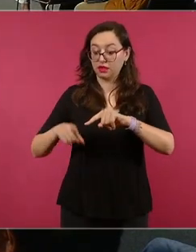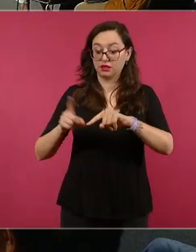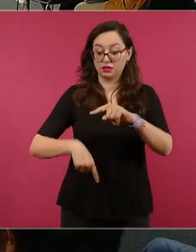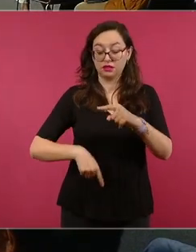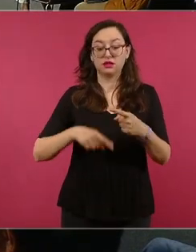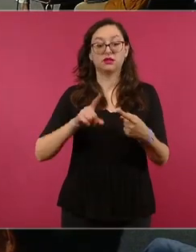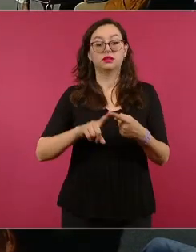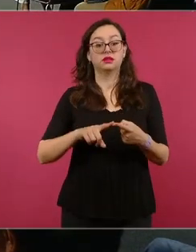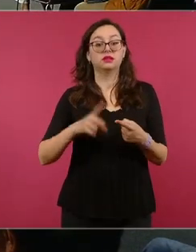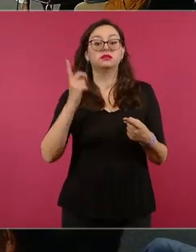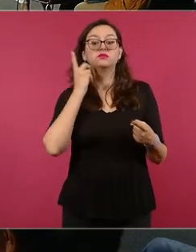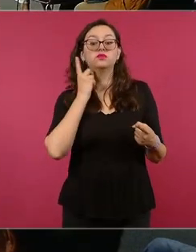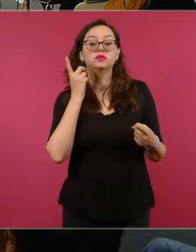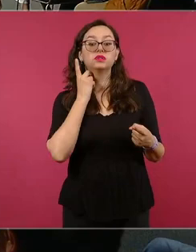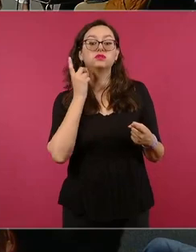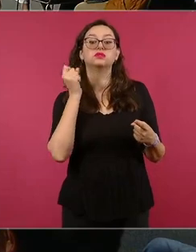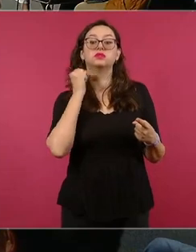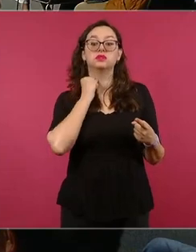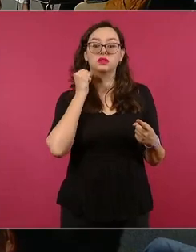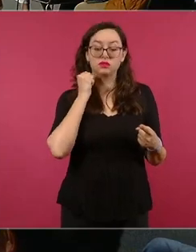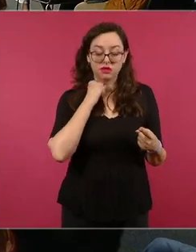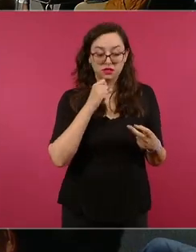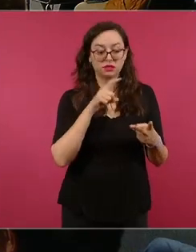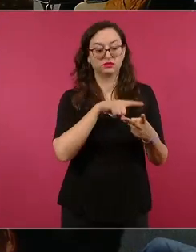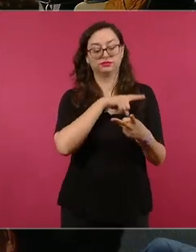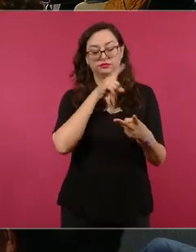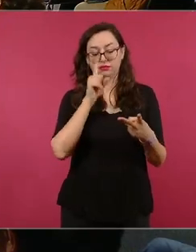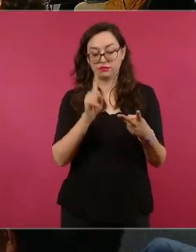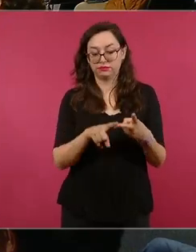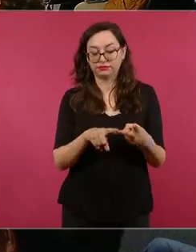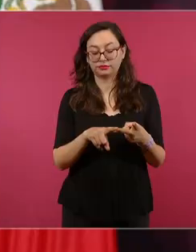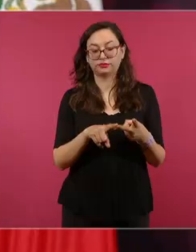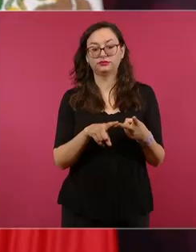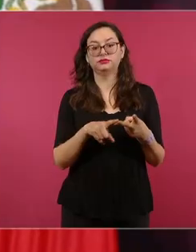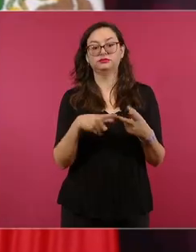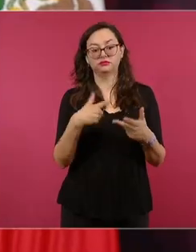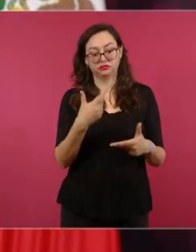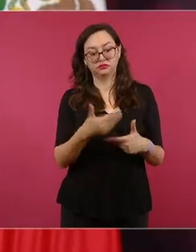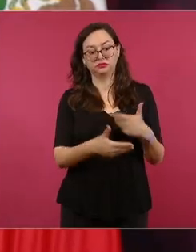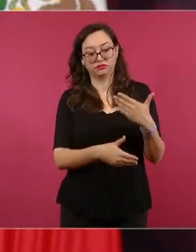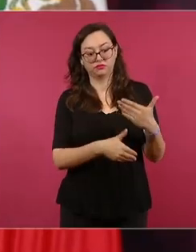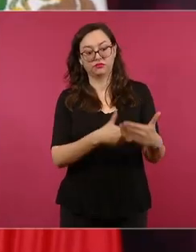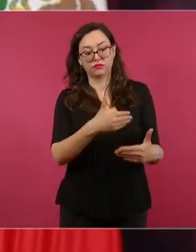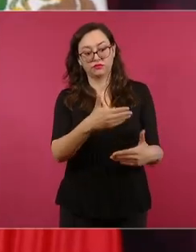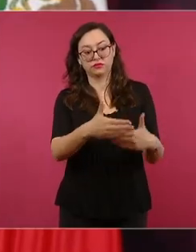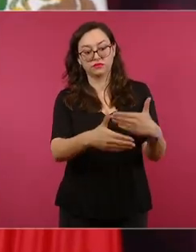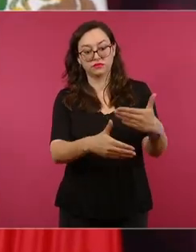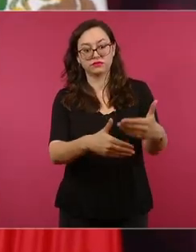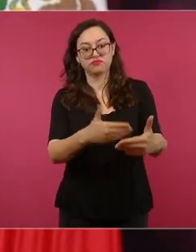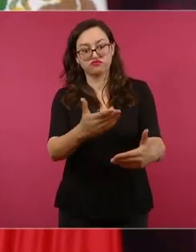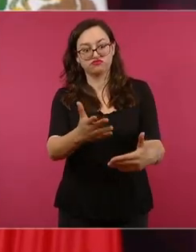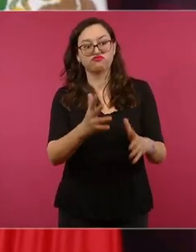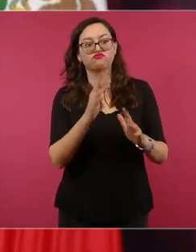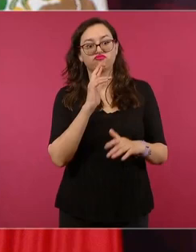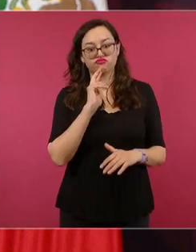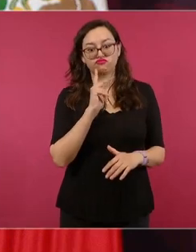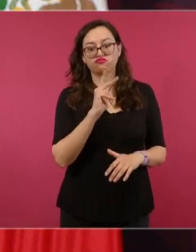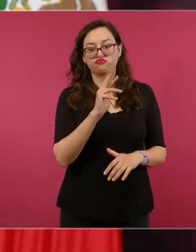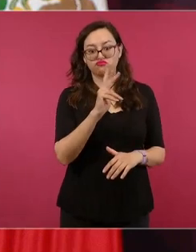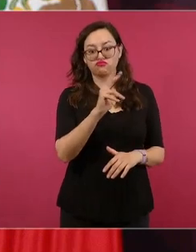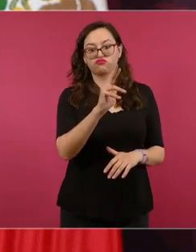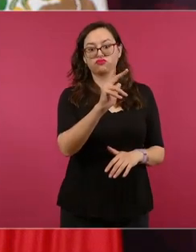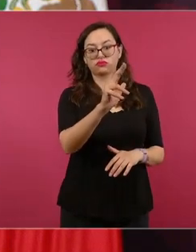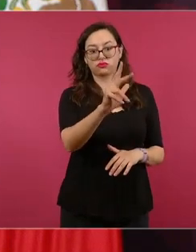legislativo, va avanzando, ya no es lo mismo de antes el poder legislativo,